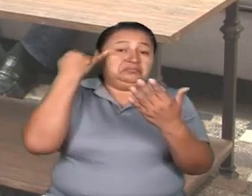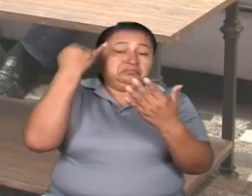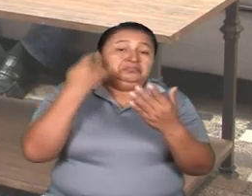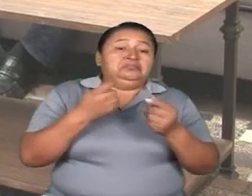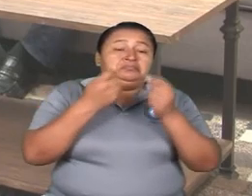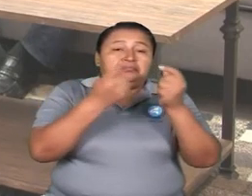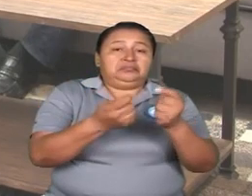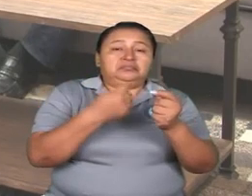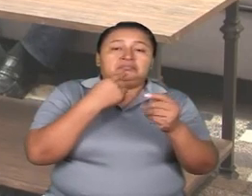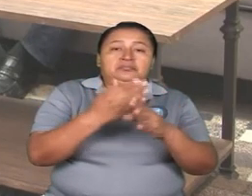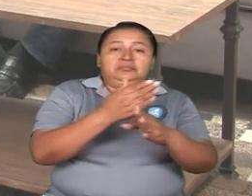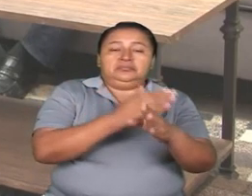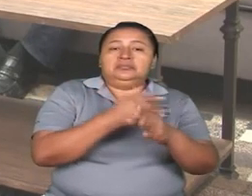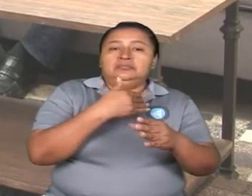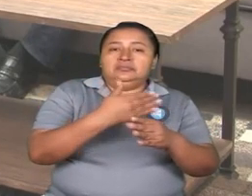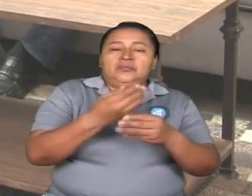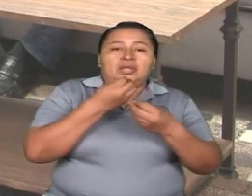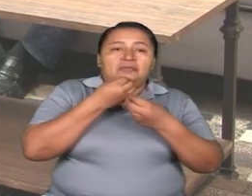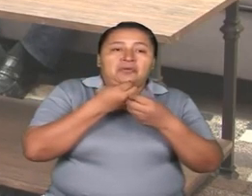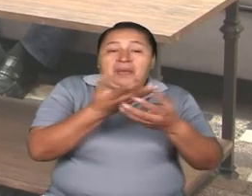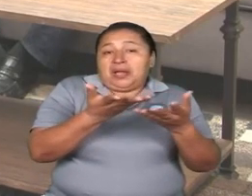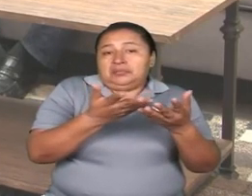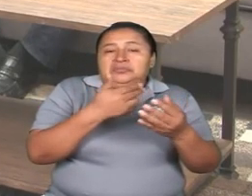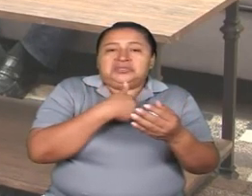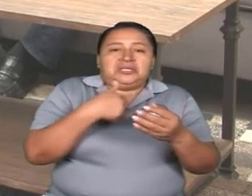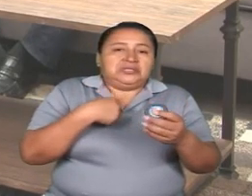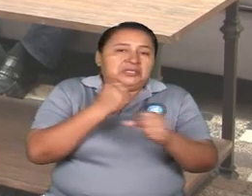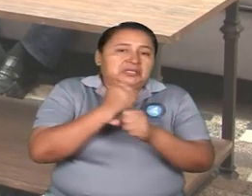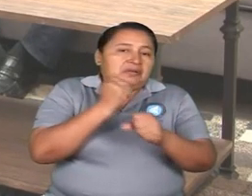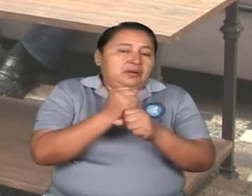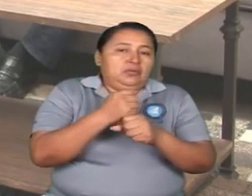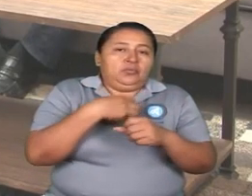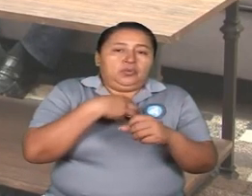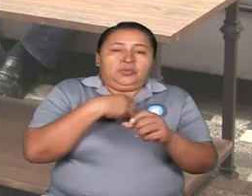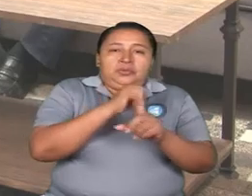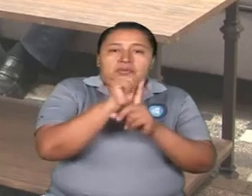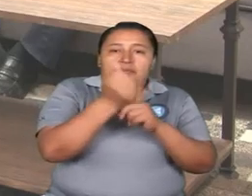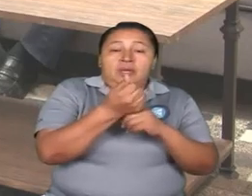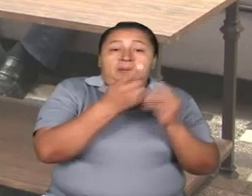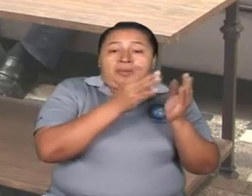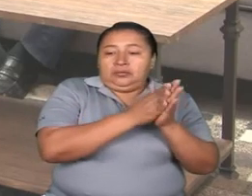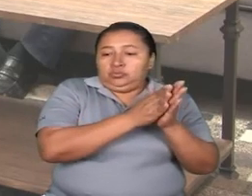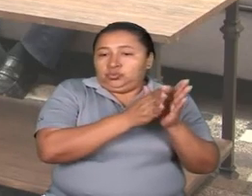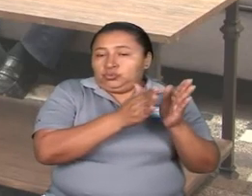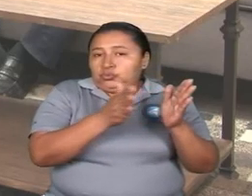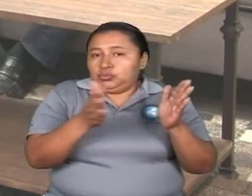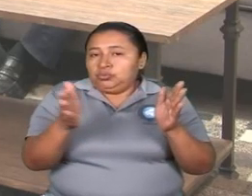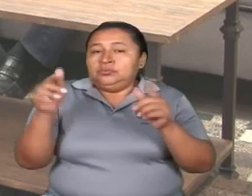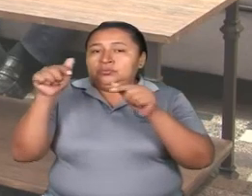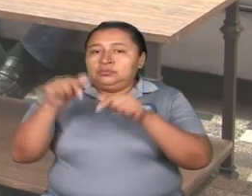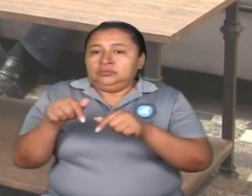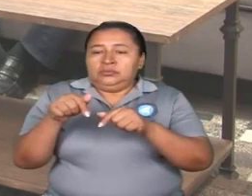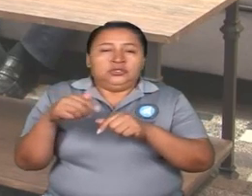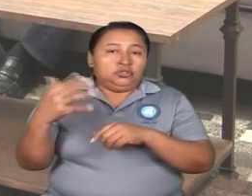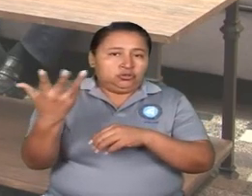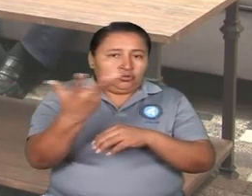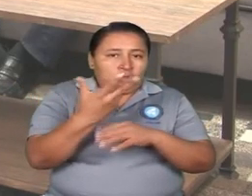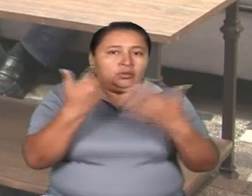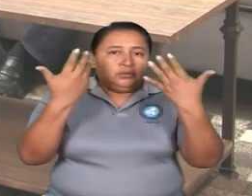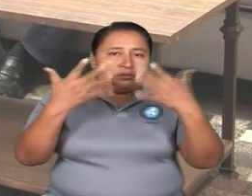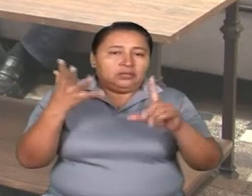en sí, ante sí, divulgar nada más el quehacer legislativo. Hoy llegamos a este punto y no está todo conquistado,